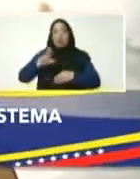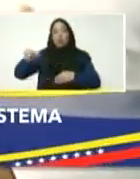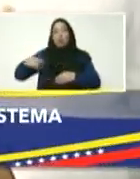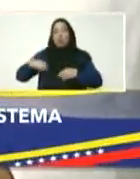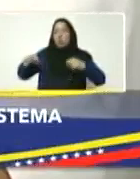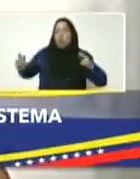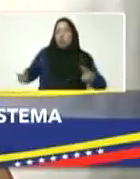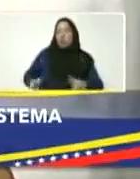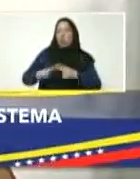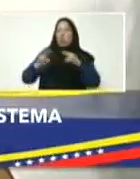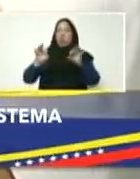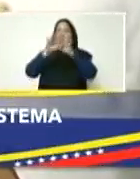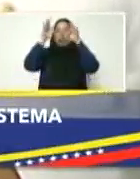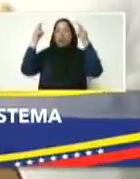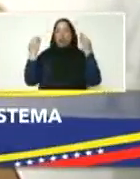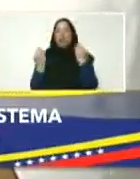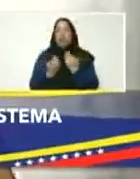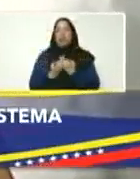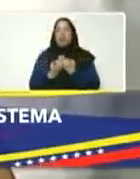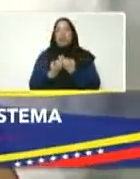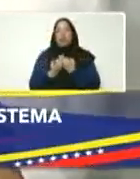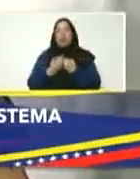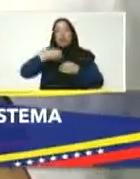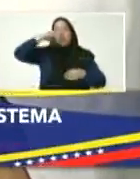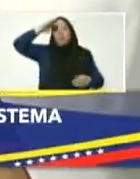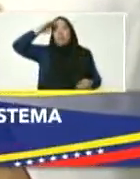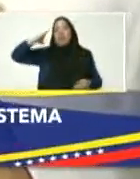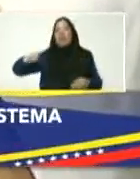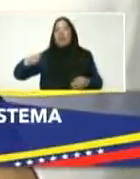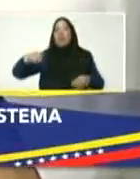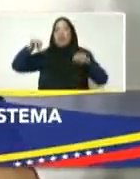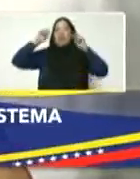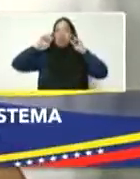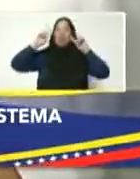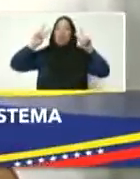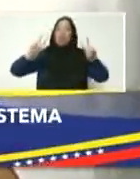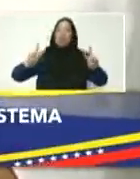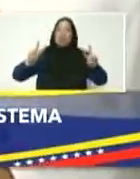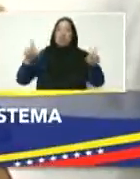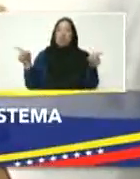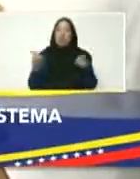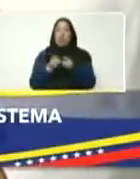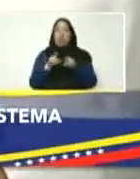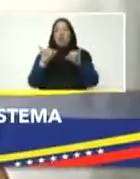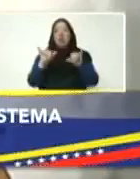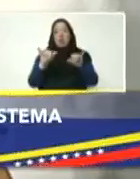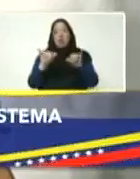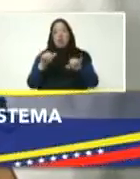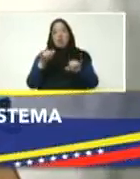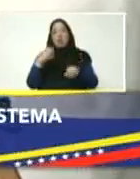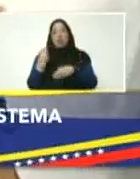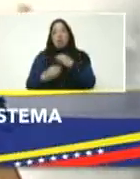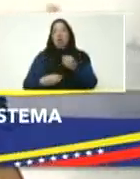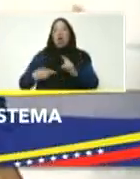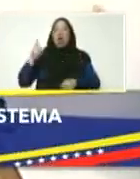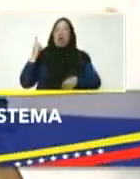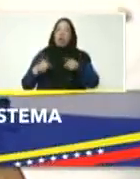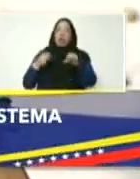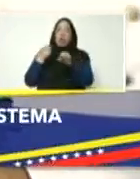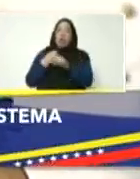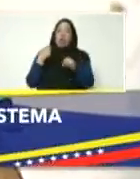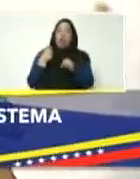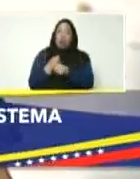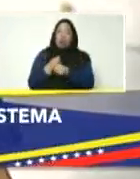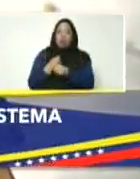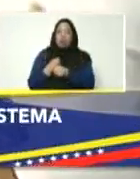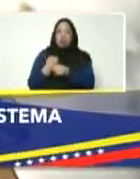encontramos en familia, con el vecino, con el militante, con el que nos veíamos solamente en el momento electoral, cuando había alguna jornada electoral,